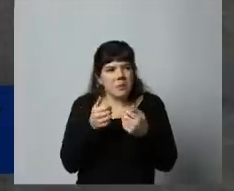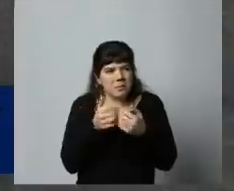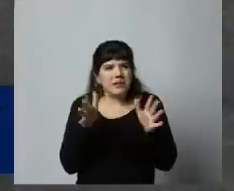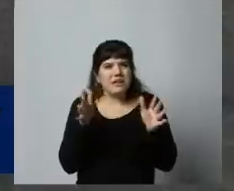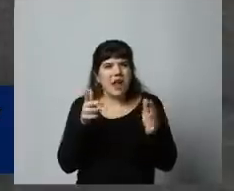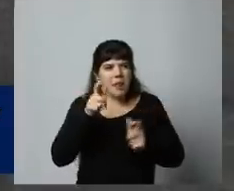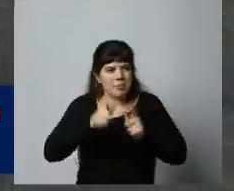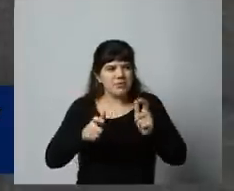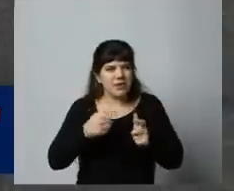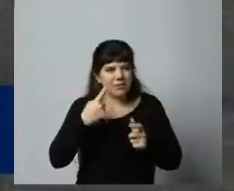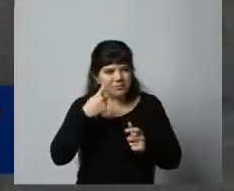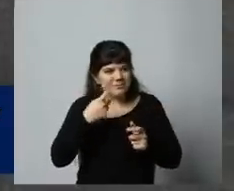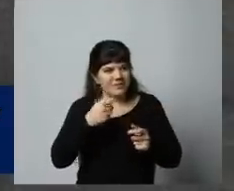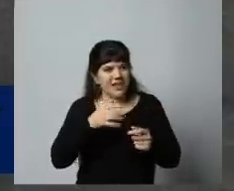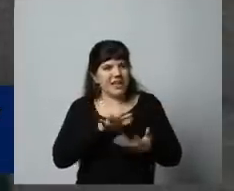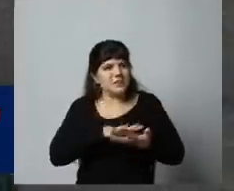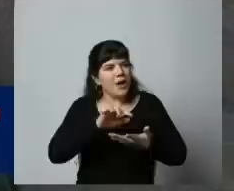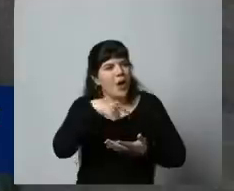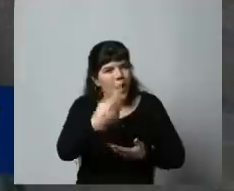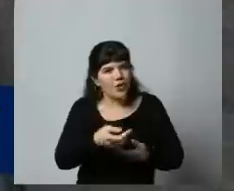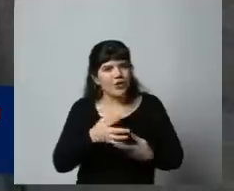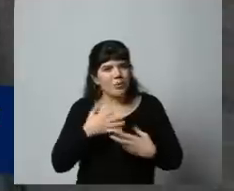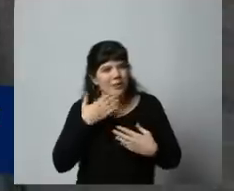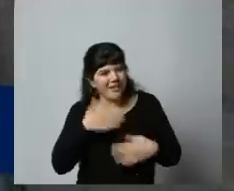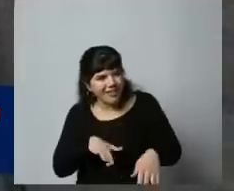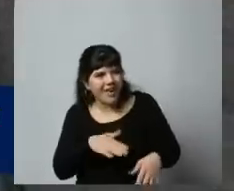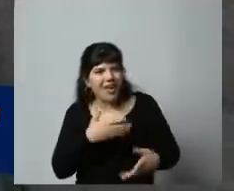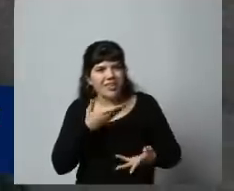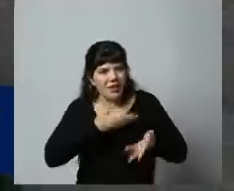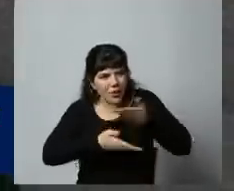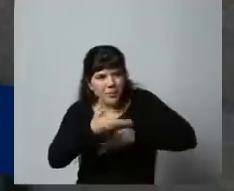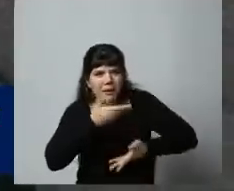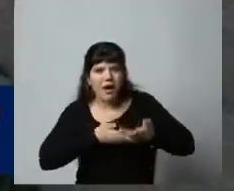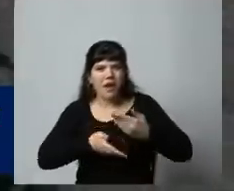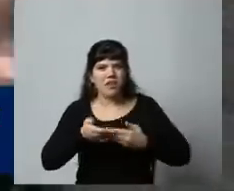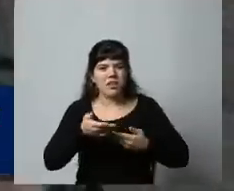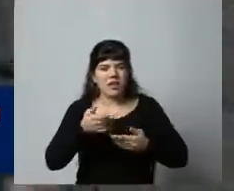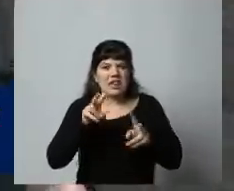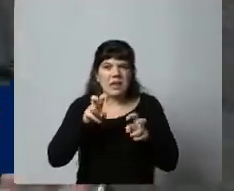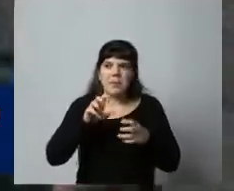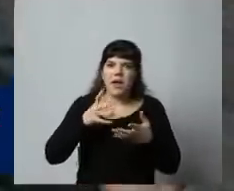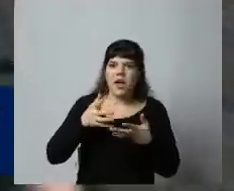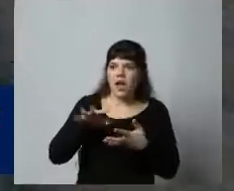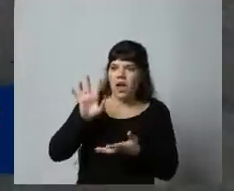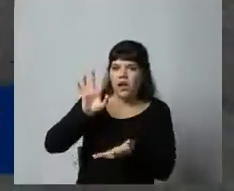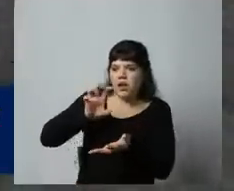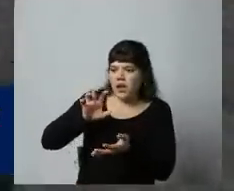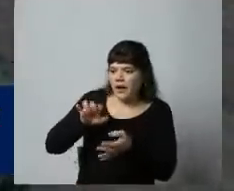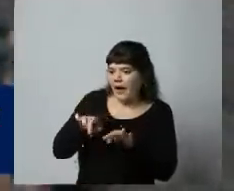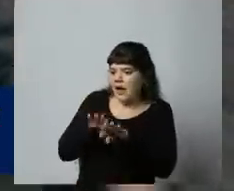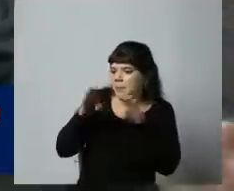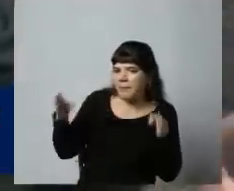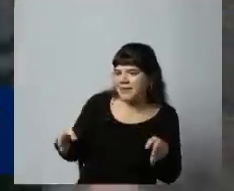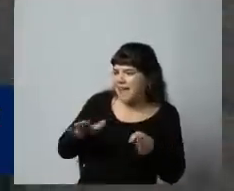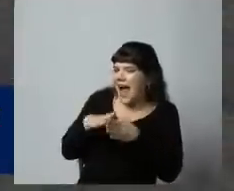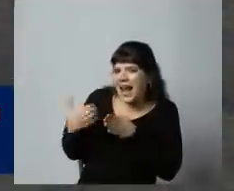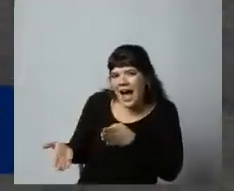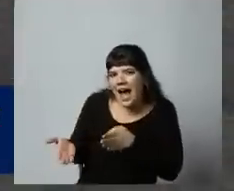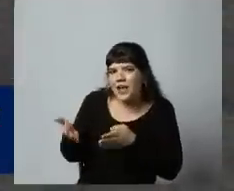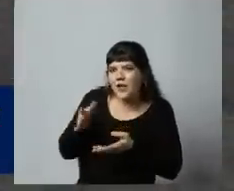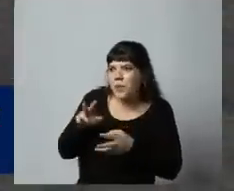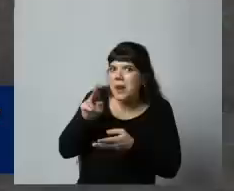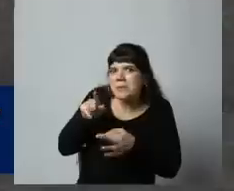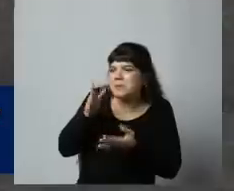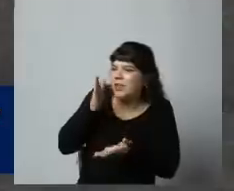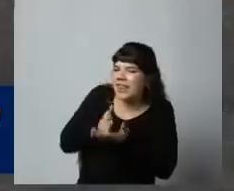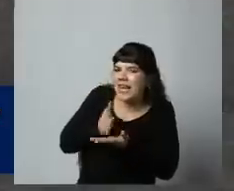ciudadanía el que comparte el banco escolar que aprende a reconocerse como igual usando los mismos derechos decía